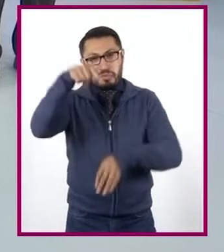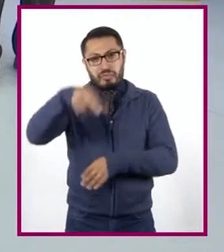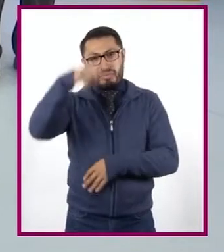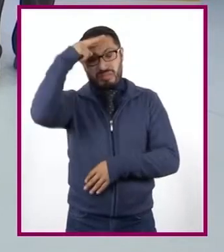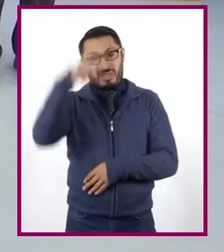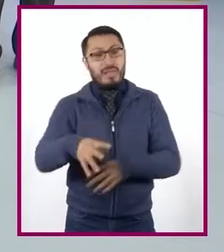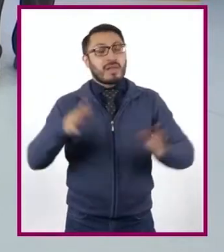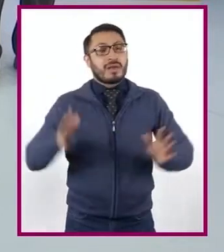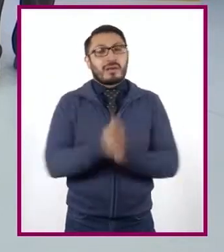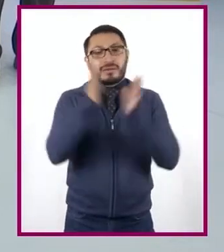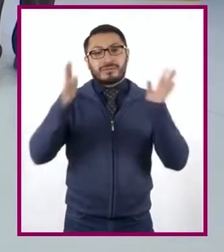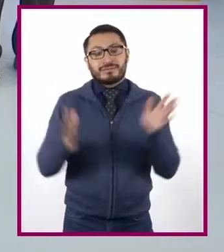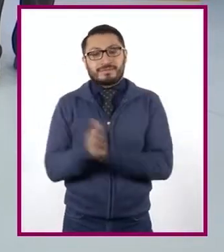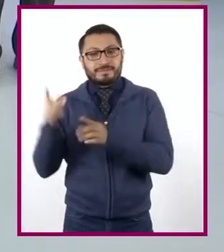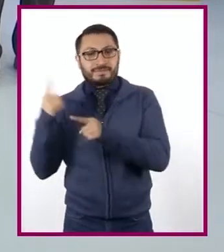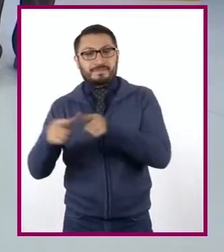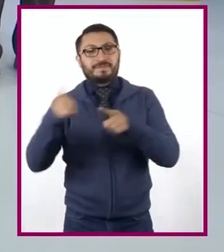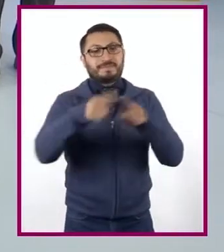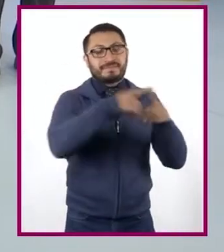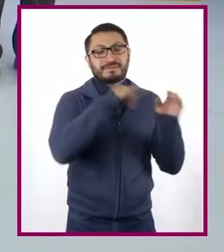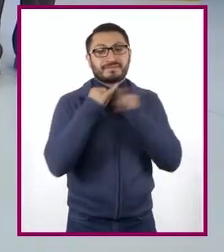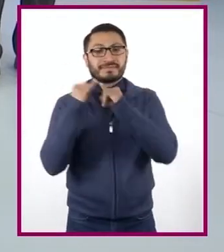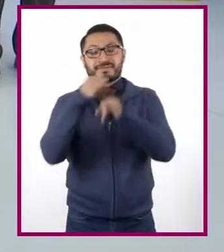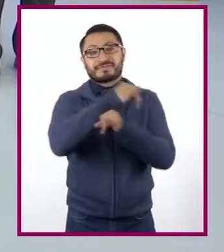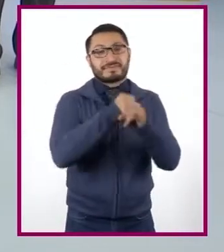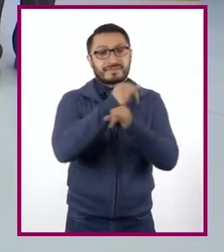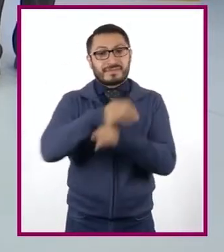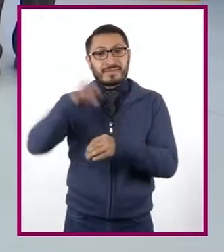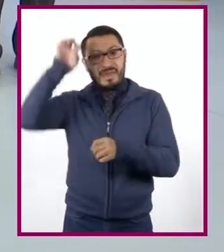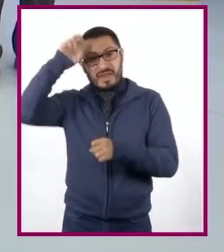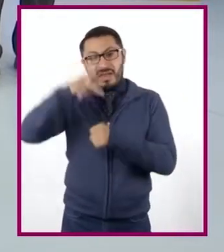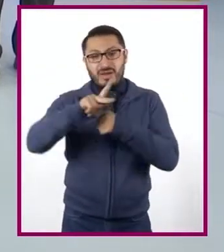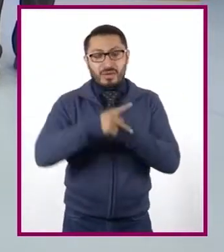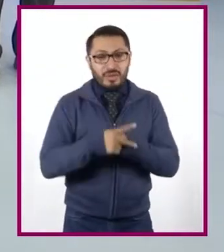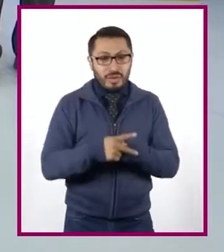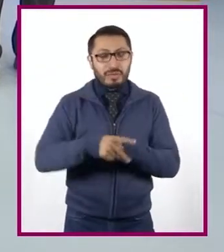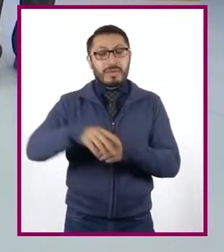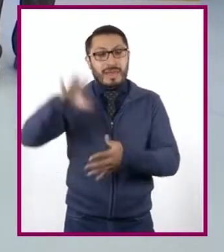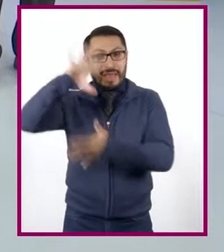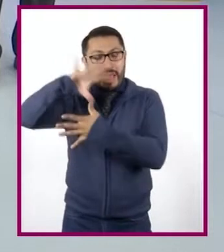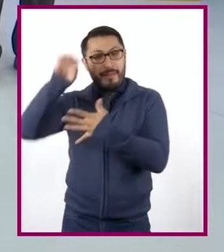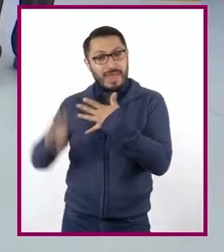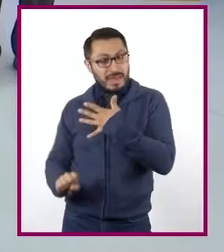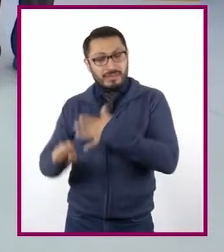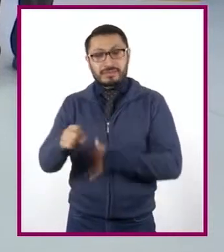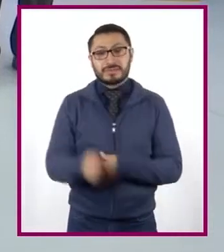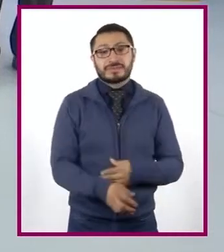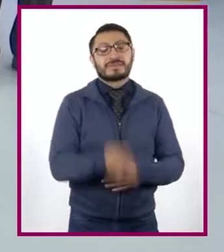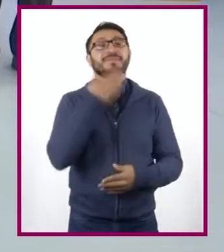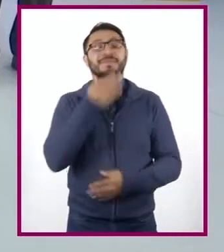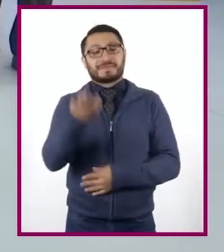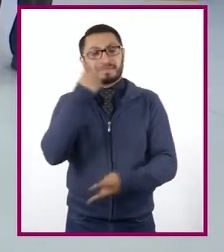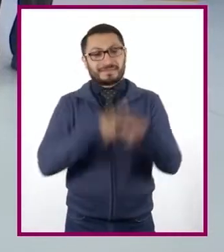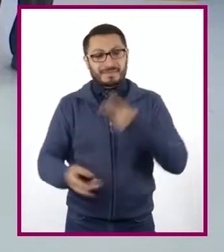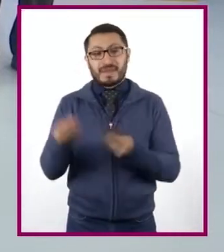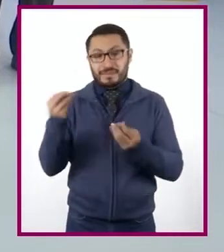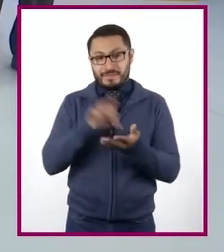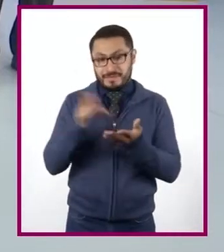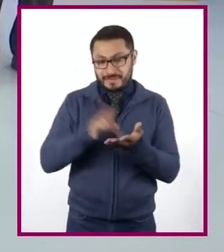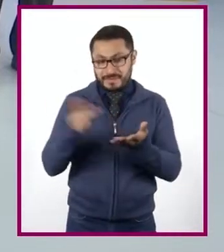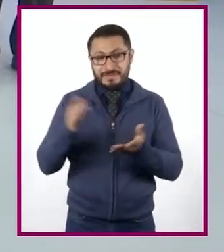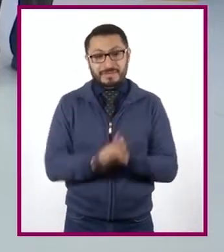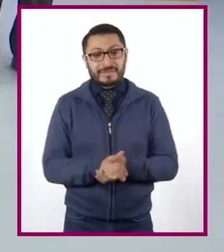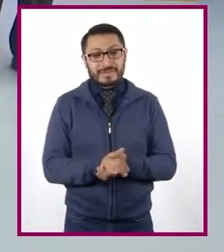y ha participado en estancias de investigación en Europa y América del Sur. Maestro Jonathan, bienvenido. Muchas gracias,